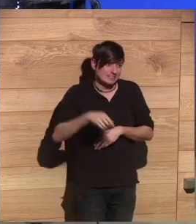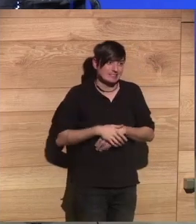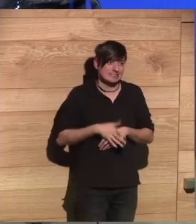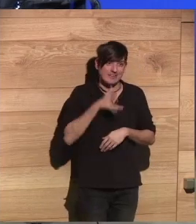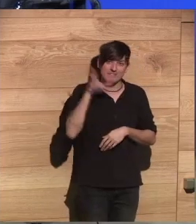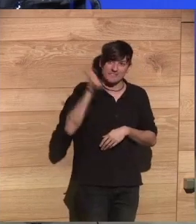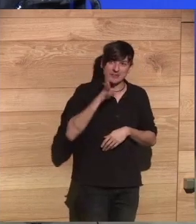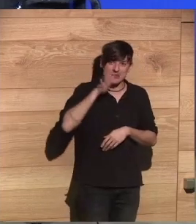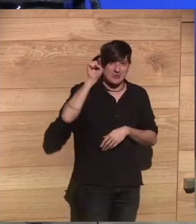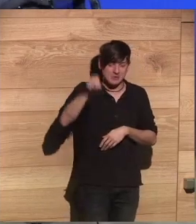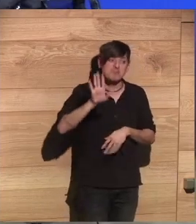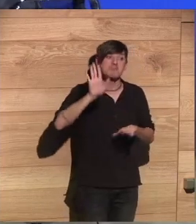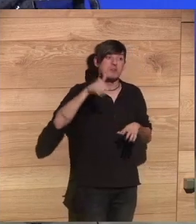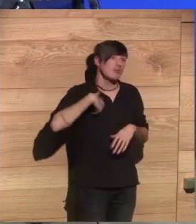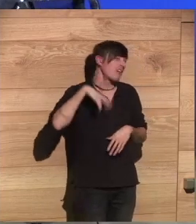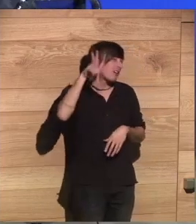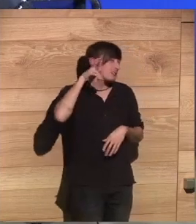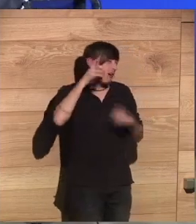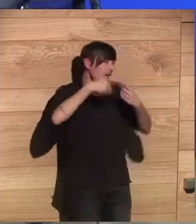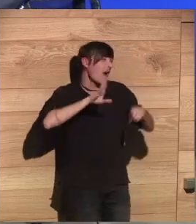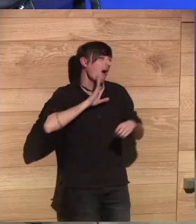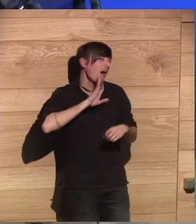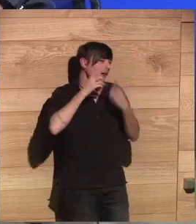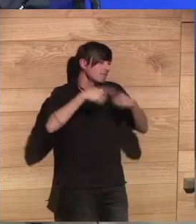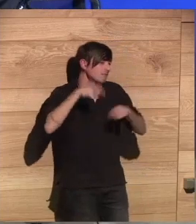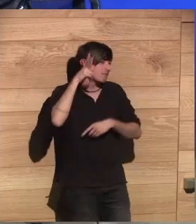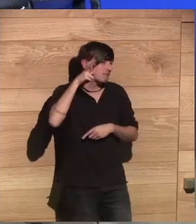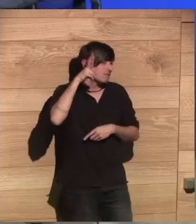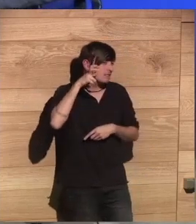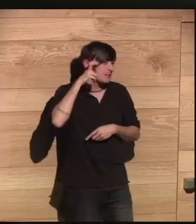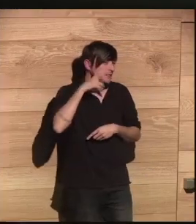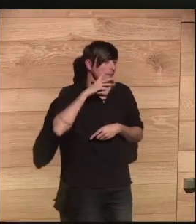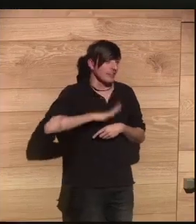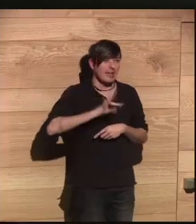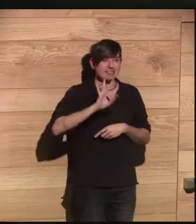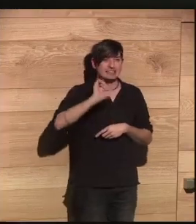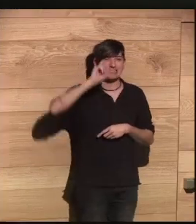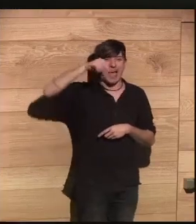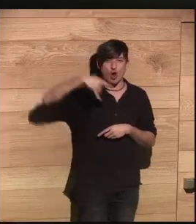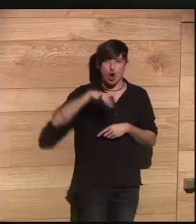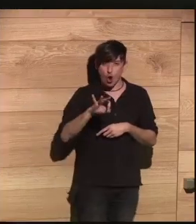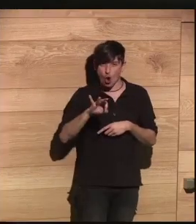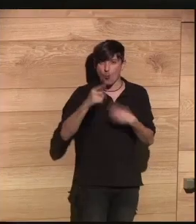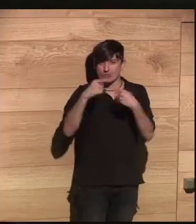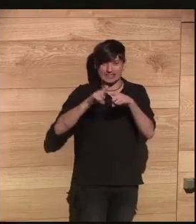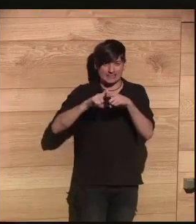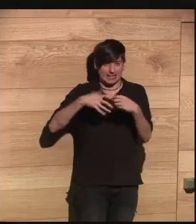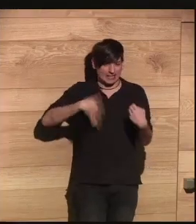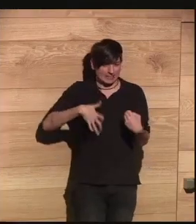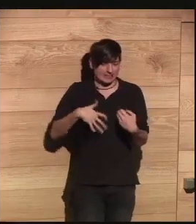Pero cuando escuché la melodía que estaba sonando, me sonó un tango, a la melancolía de un tango, y siguiendo un